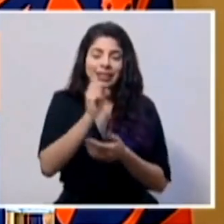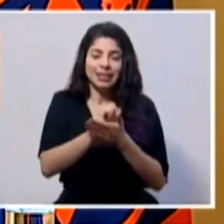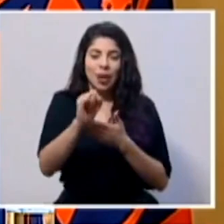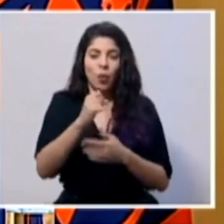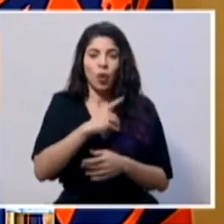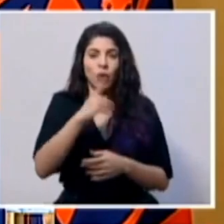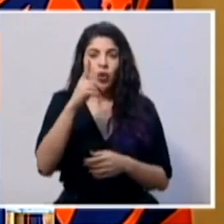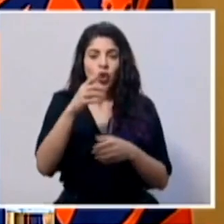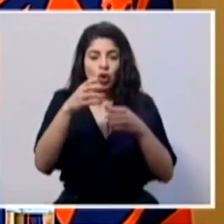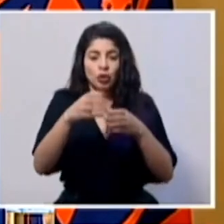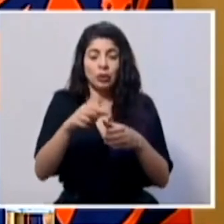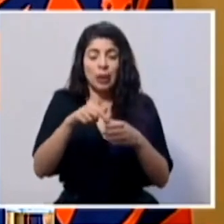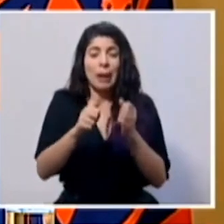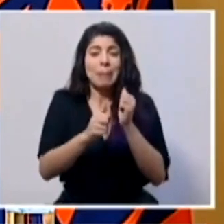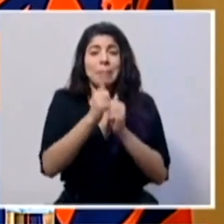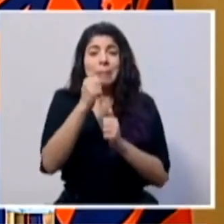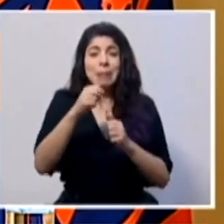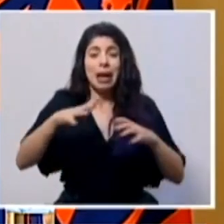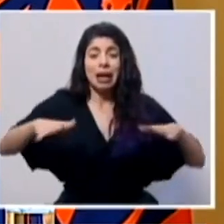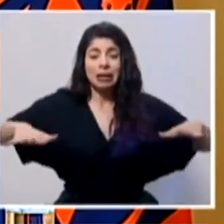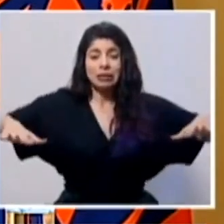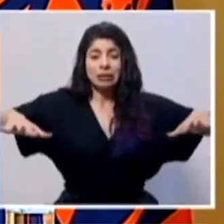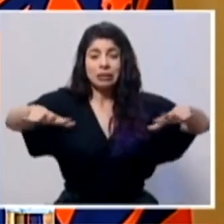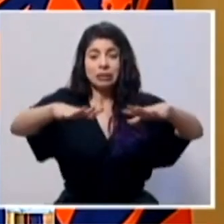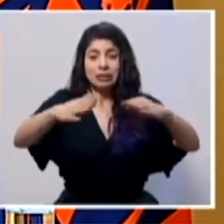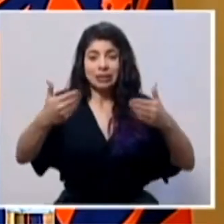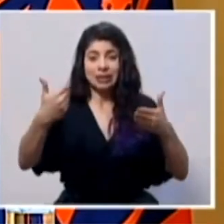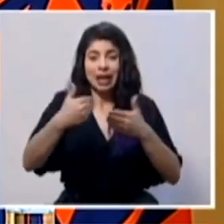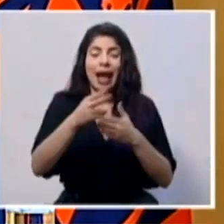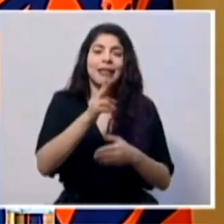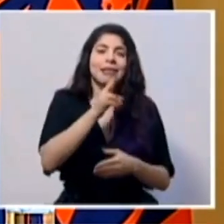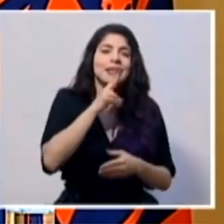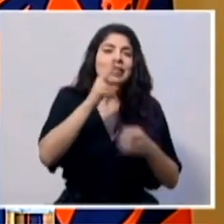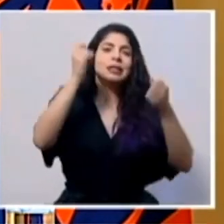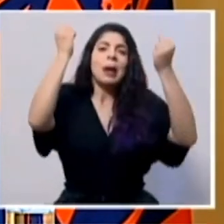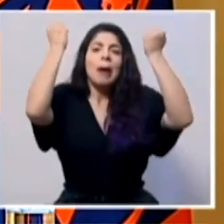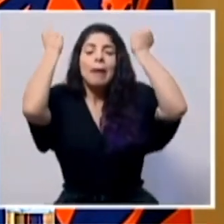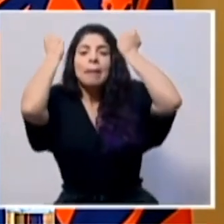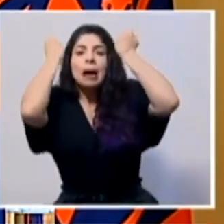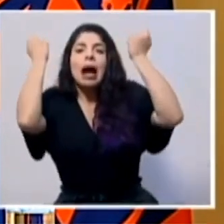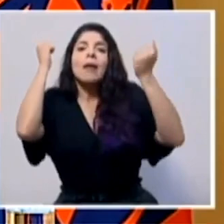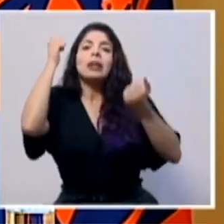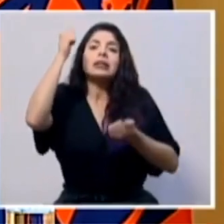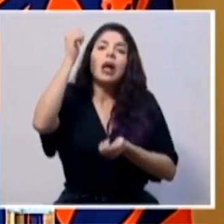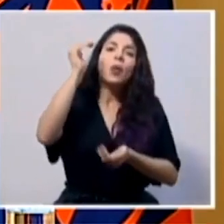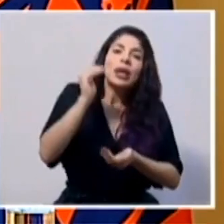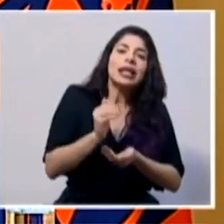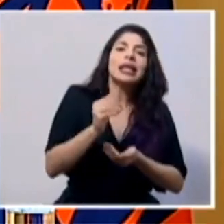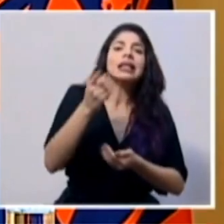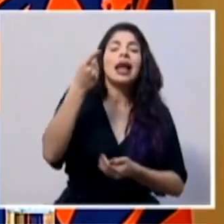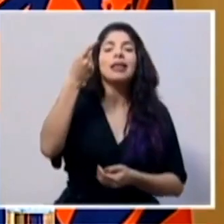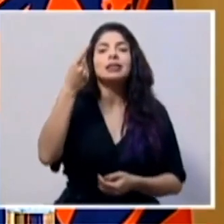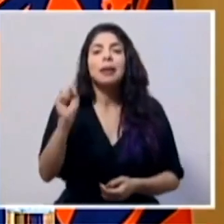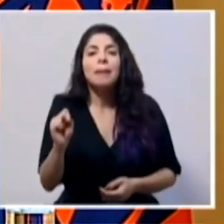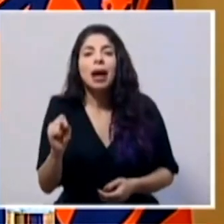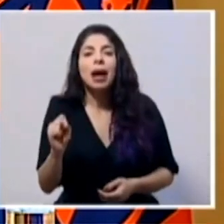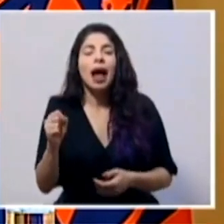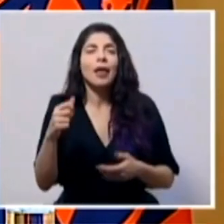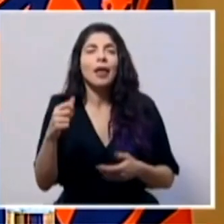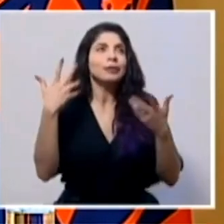área de atracción donde hay más transmisión comunitaria, Atillo, Pavas, Alajuelita,